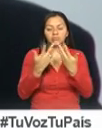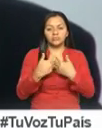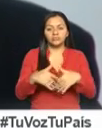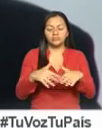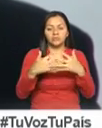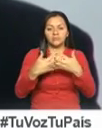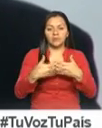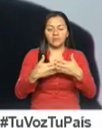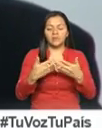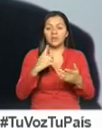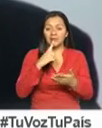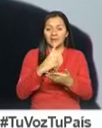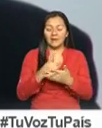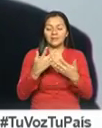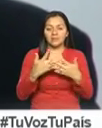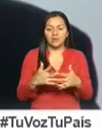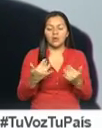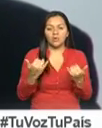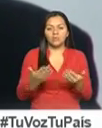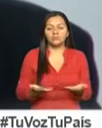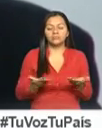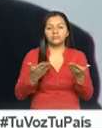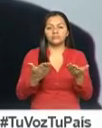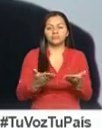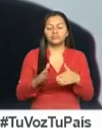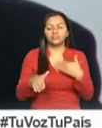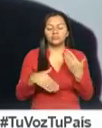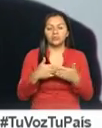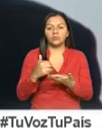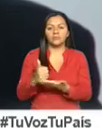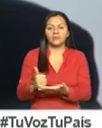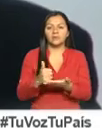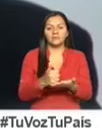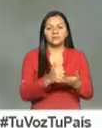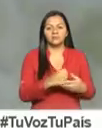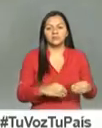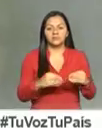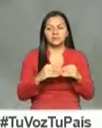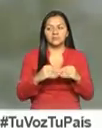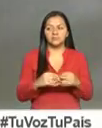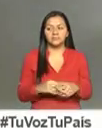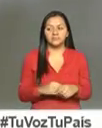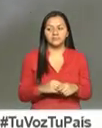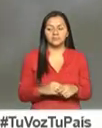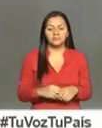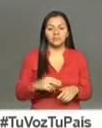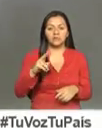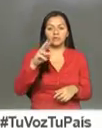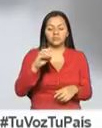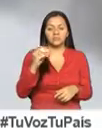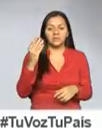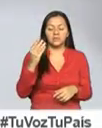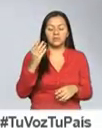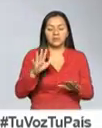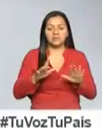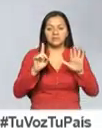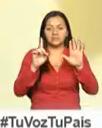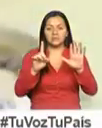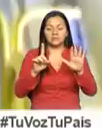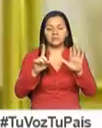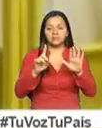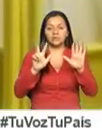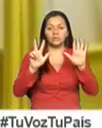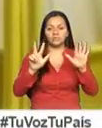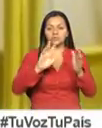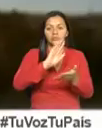una realidad y están generando electricidad, es decir, están generando beneficios al país. En 2016, las 8 centrales